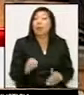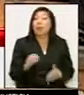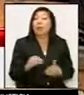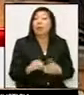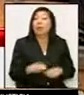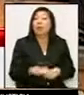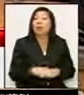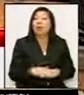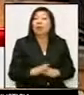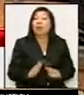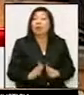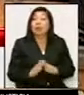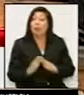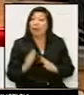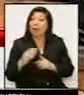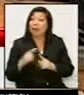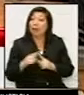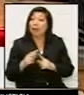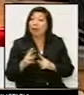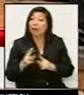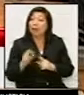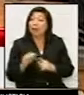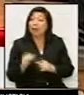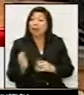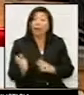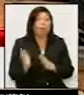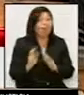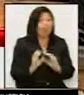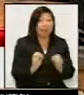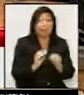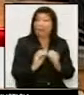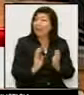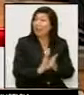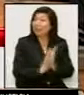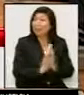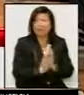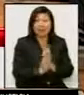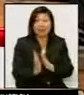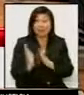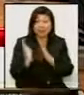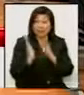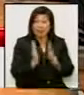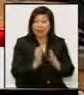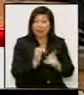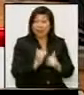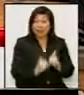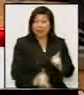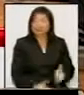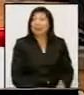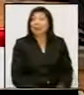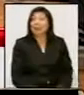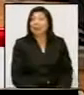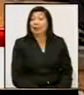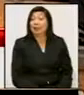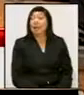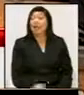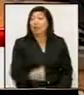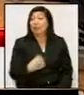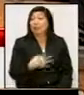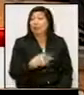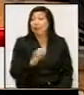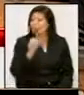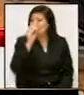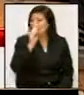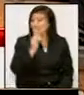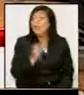tramo entre Santa Teresa y Machu Picchu, que no ha sido restituido, y luego determinando el levantamiento de los rieles y más. Entonces, nos gustaría tener una